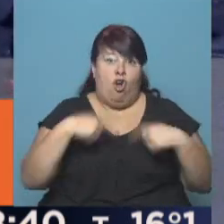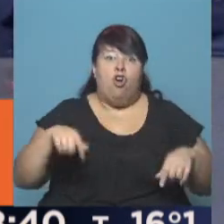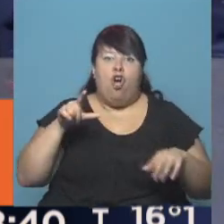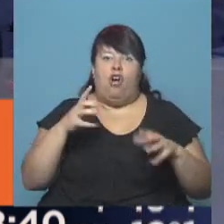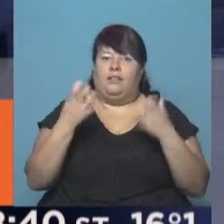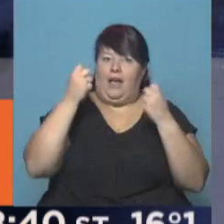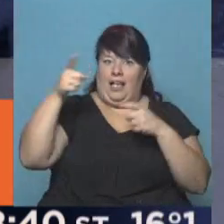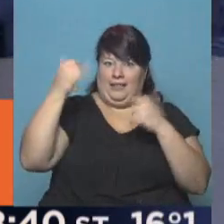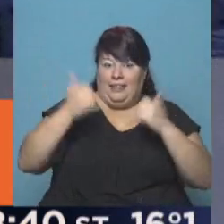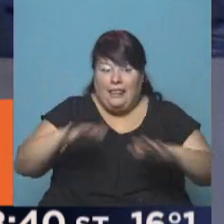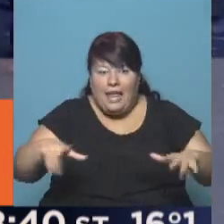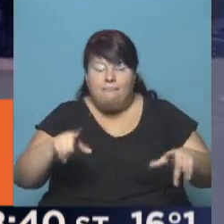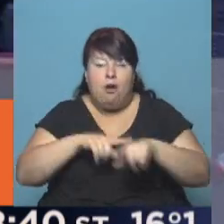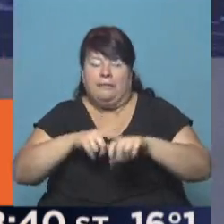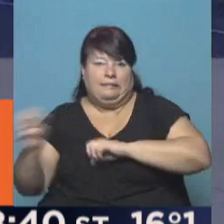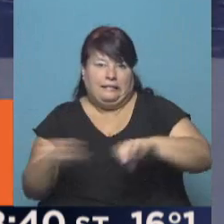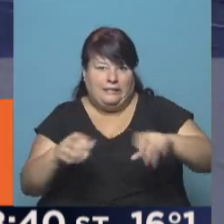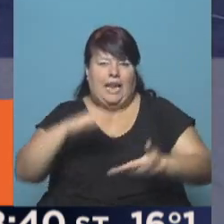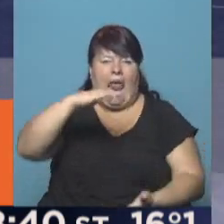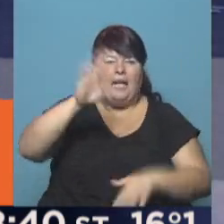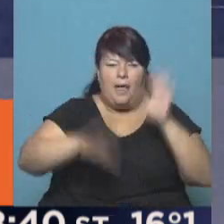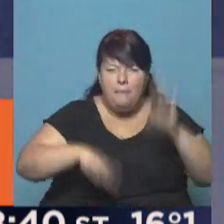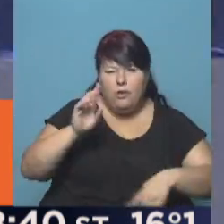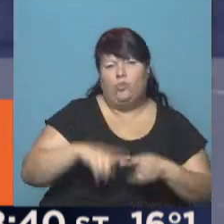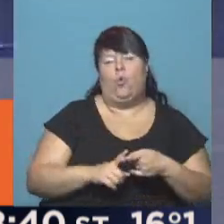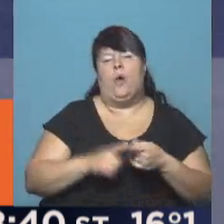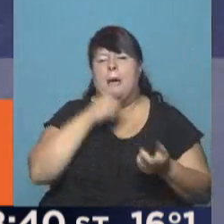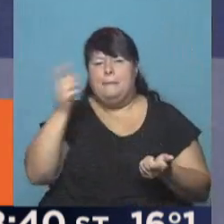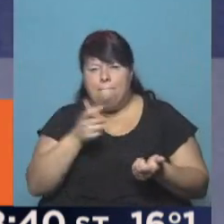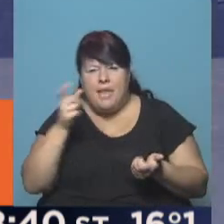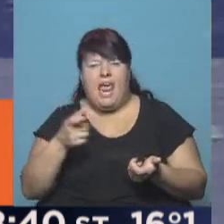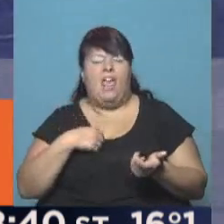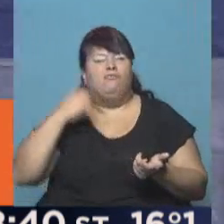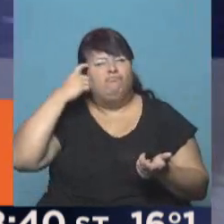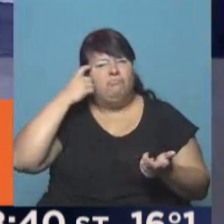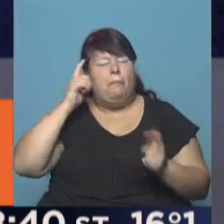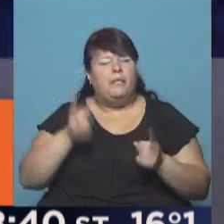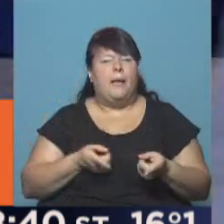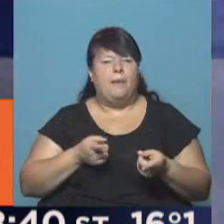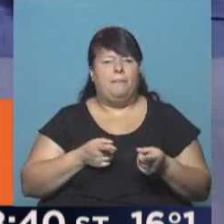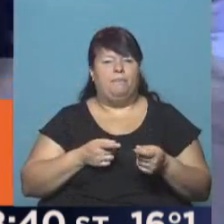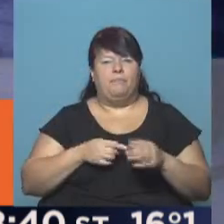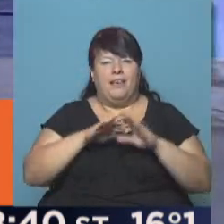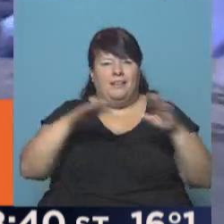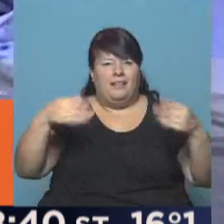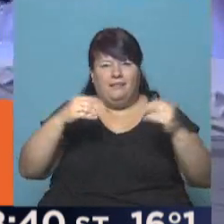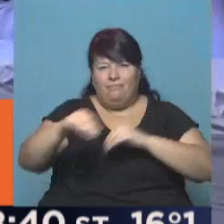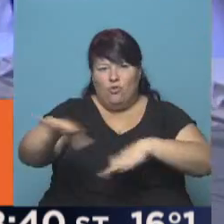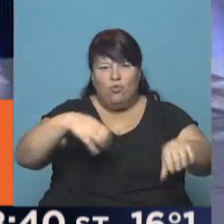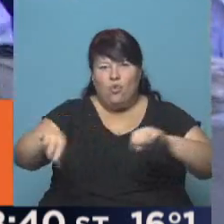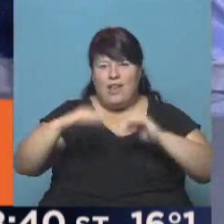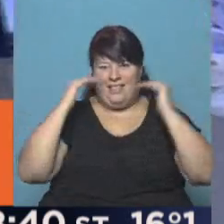que disponían este es latas de pintura piedras supongo que es un trozo de mampostería que están